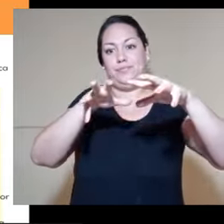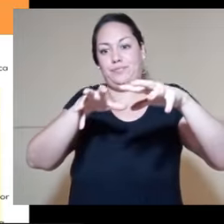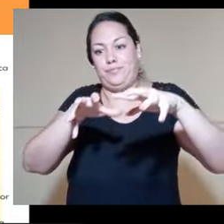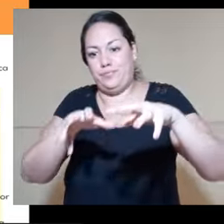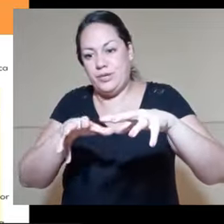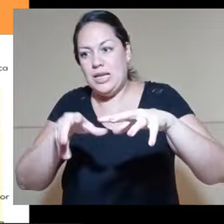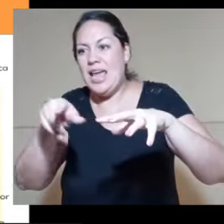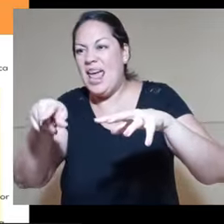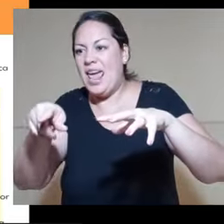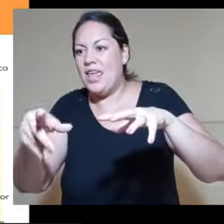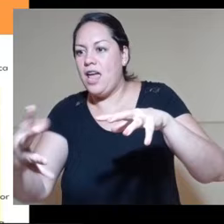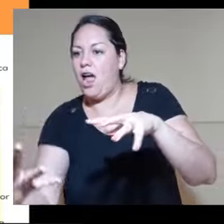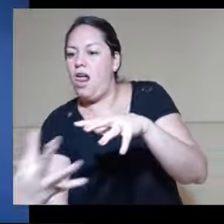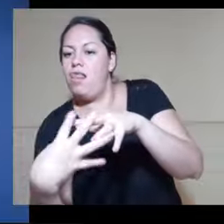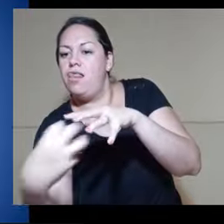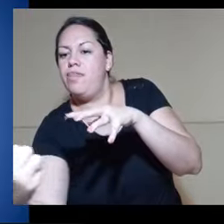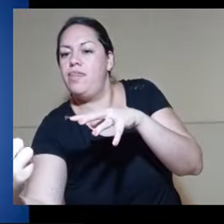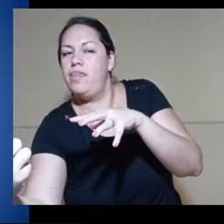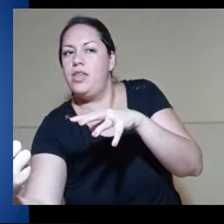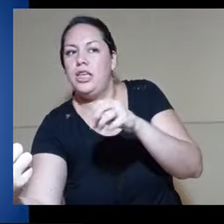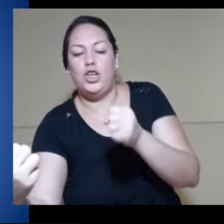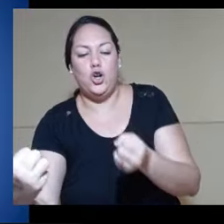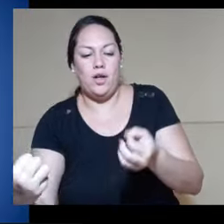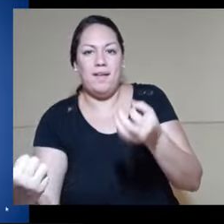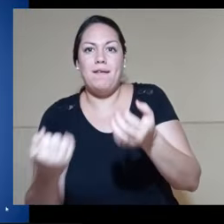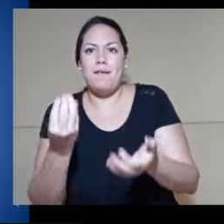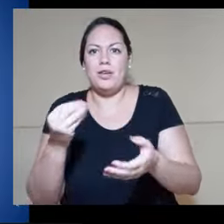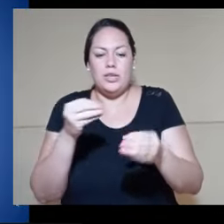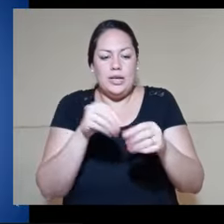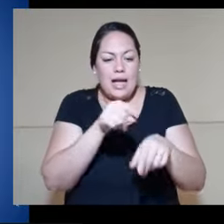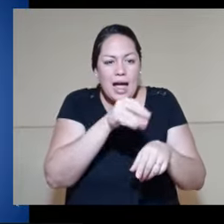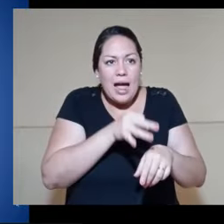sobran los recapta la célula y los vuelve a